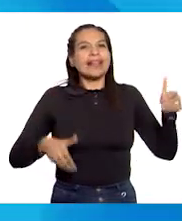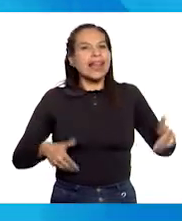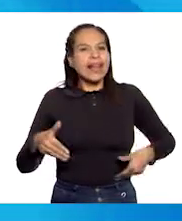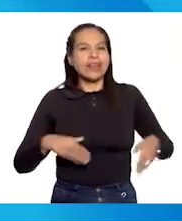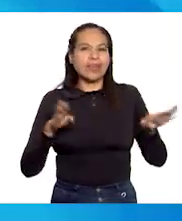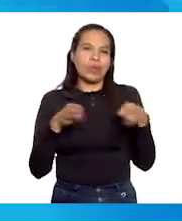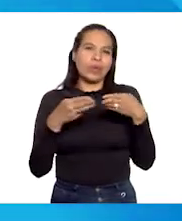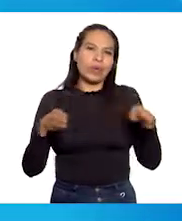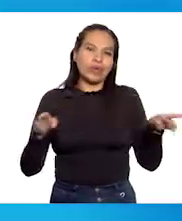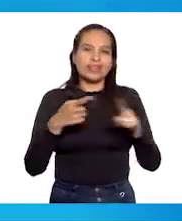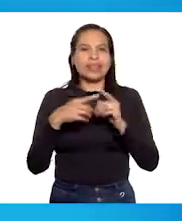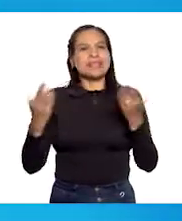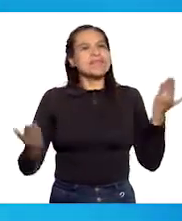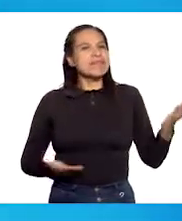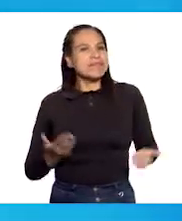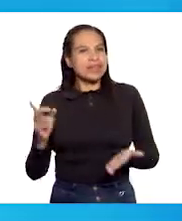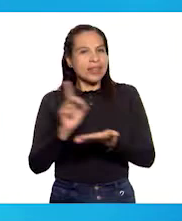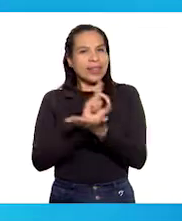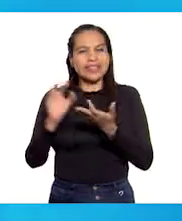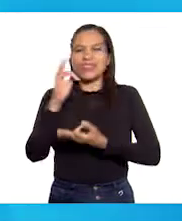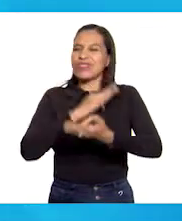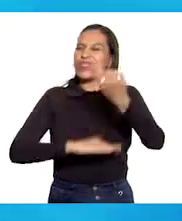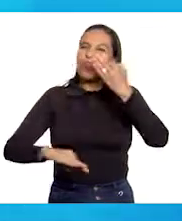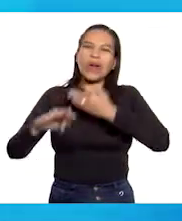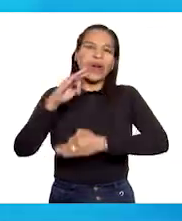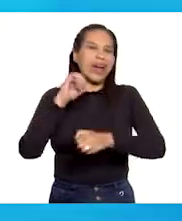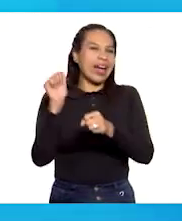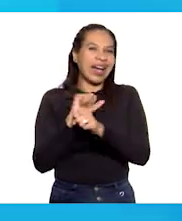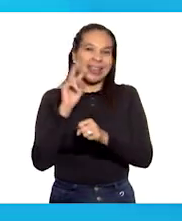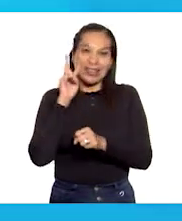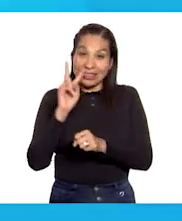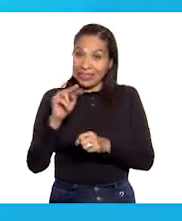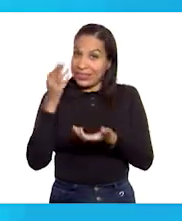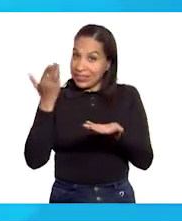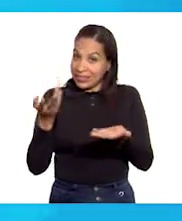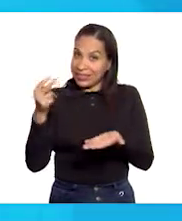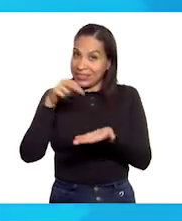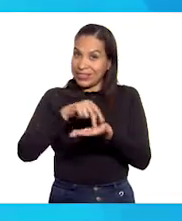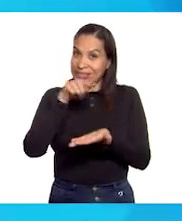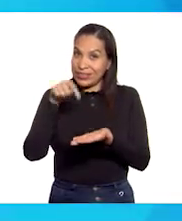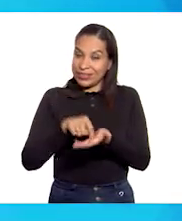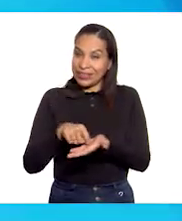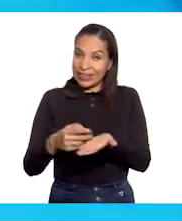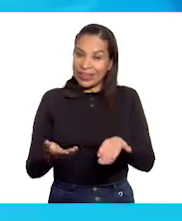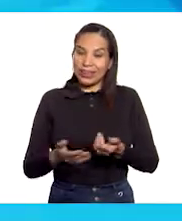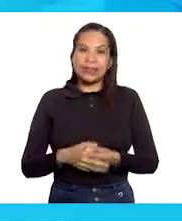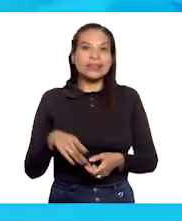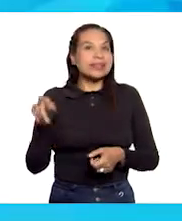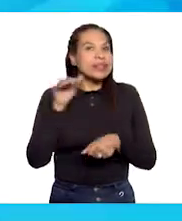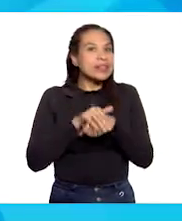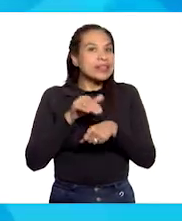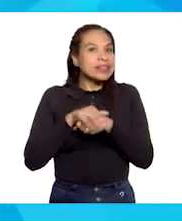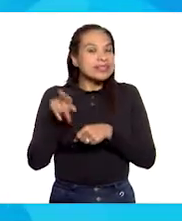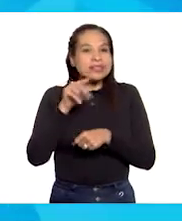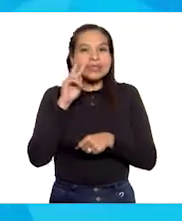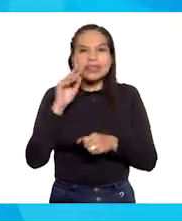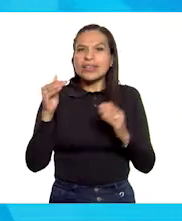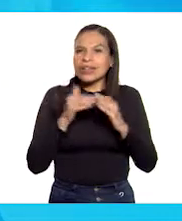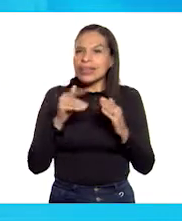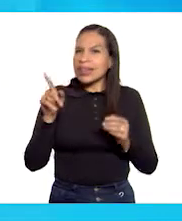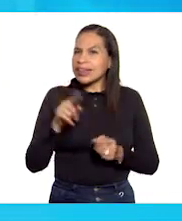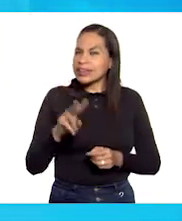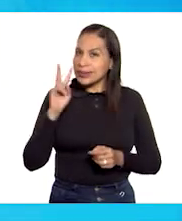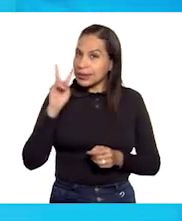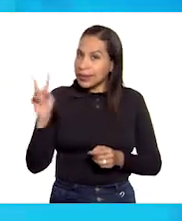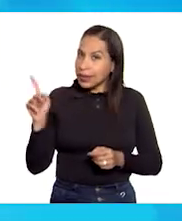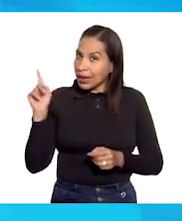música, danza. ¿En serio? Las manifestaciones artísticas que hemos visto aquí. ¿Y nuestras amigas y amigos allá en casa